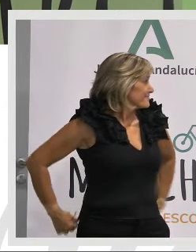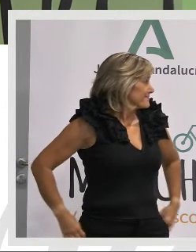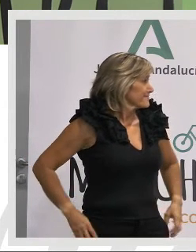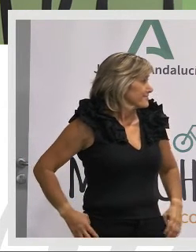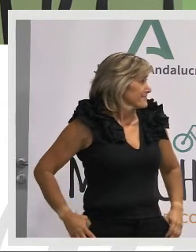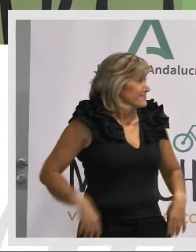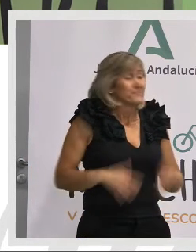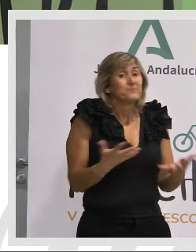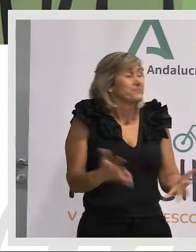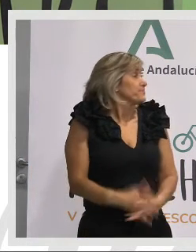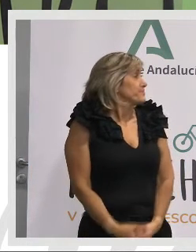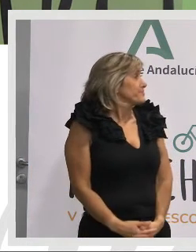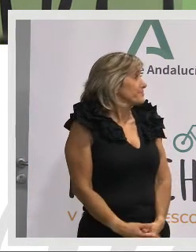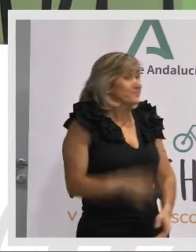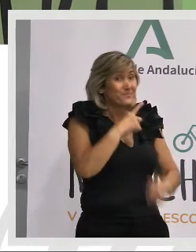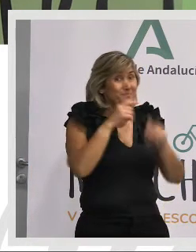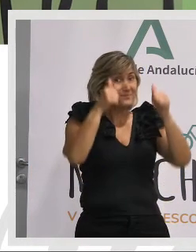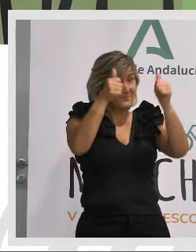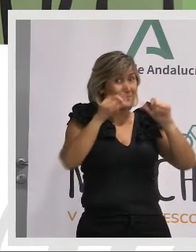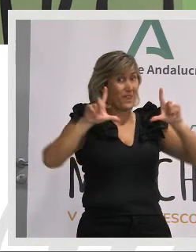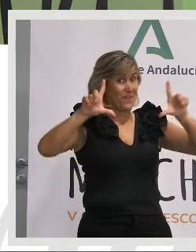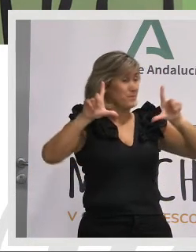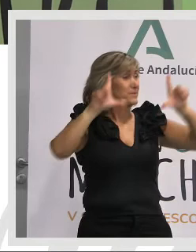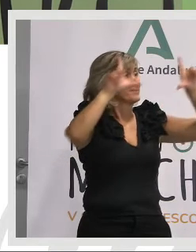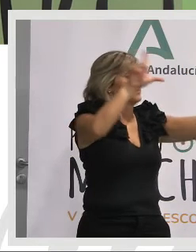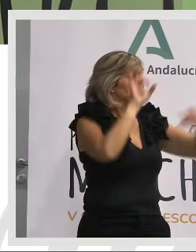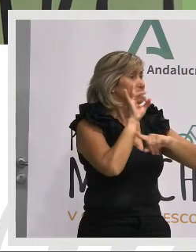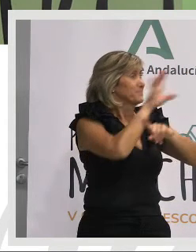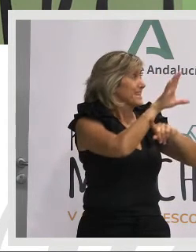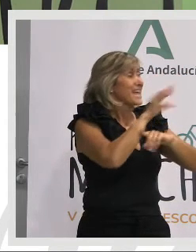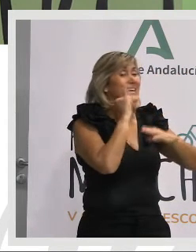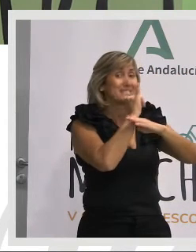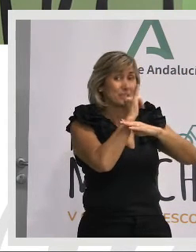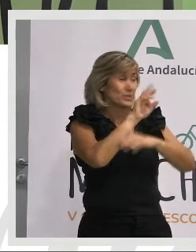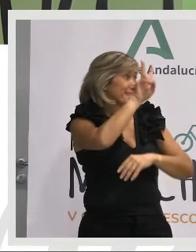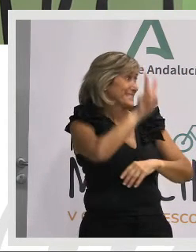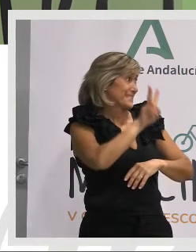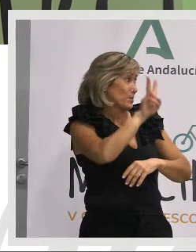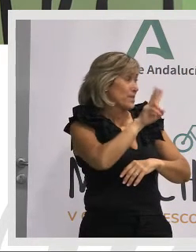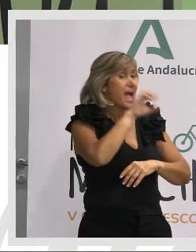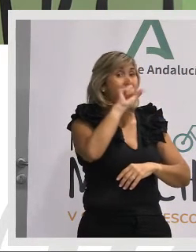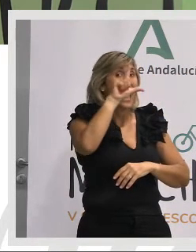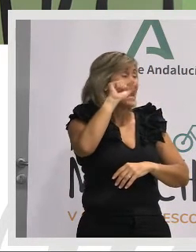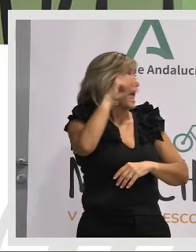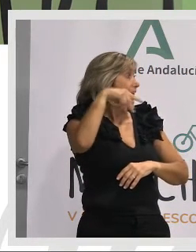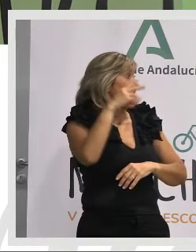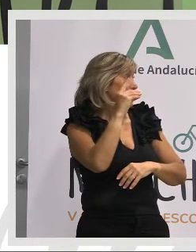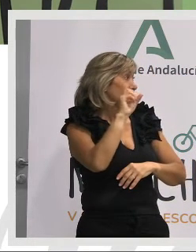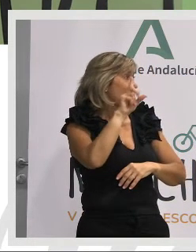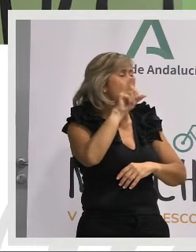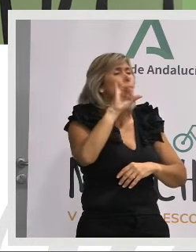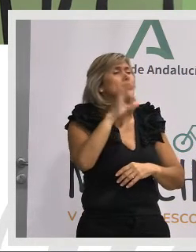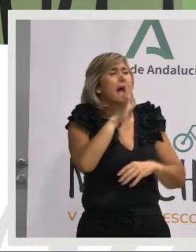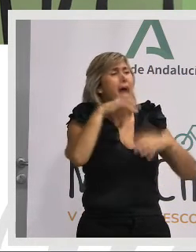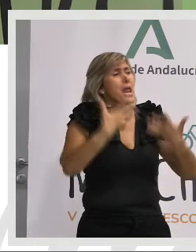Bueno, pues el diploma se le hará llegar al Instituto de Educación Secundaria Al-Ándalus, pero vamos a poder